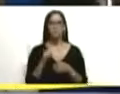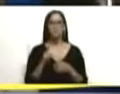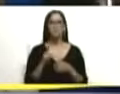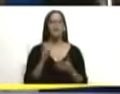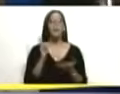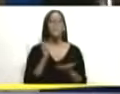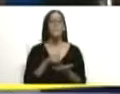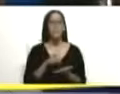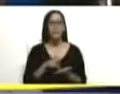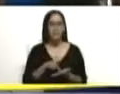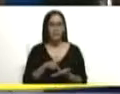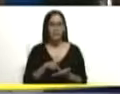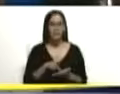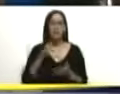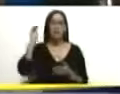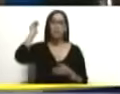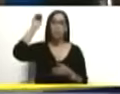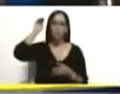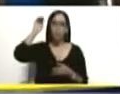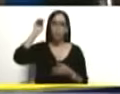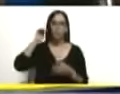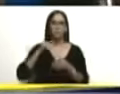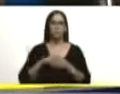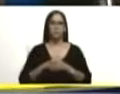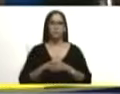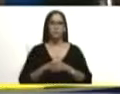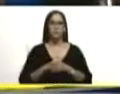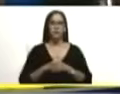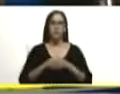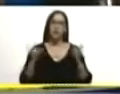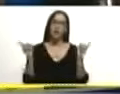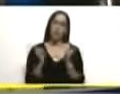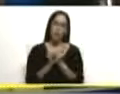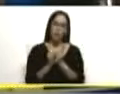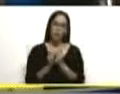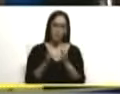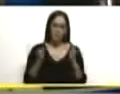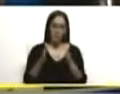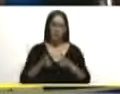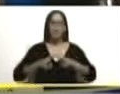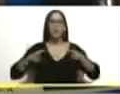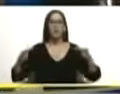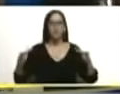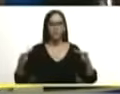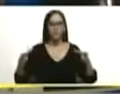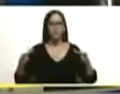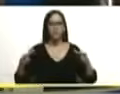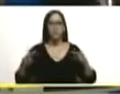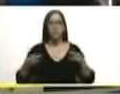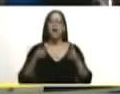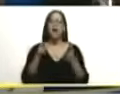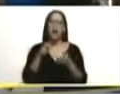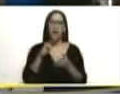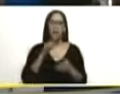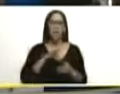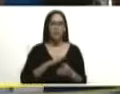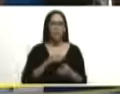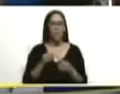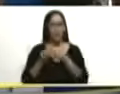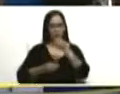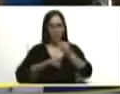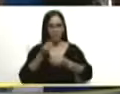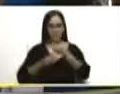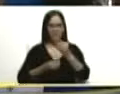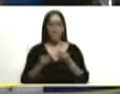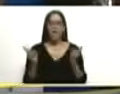presente y futuro, corto, mediano y largo plazo. Ahí estamos, mira, diseñando el